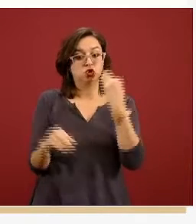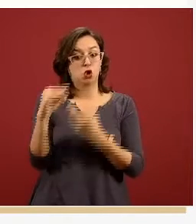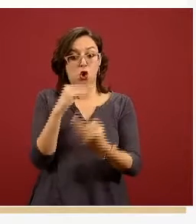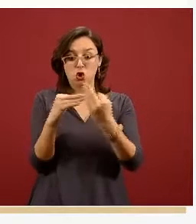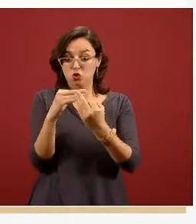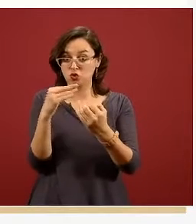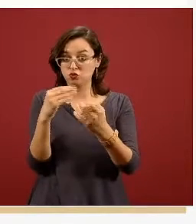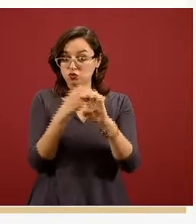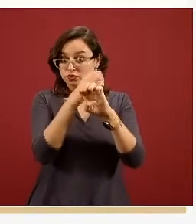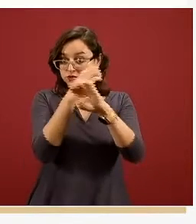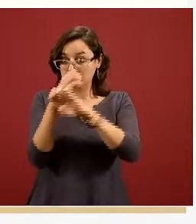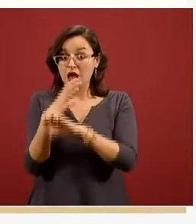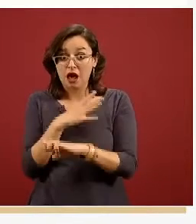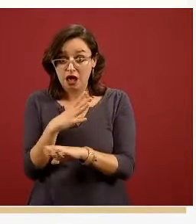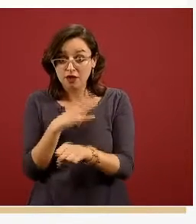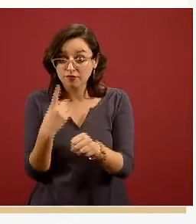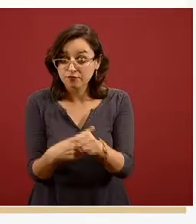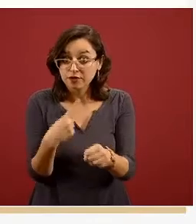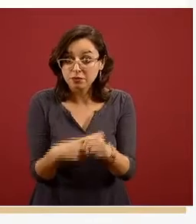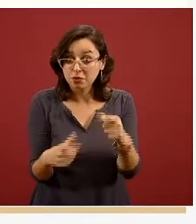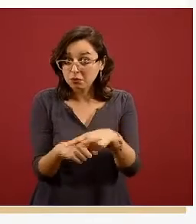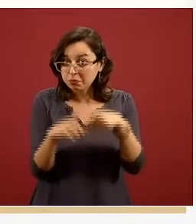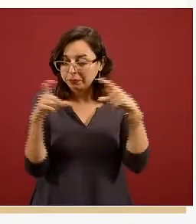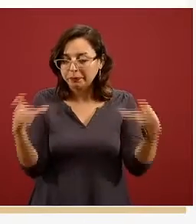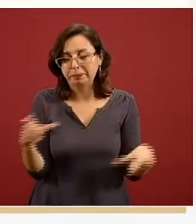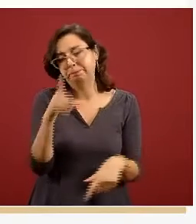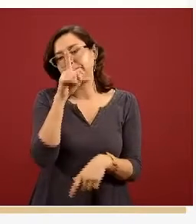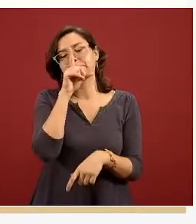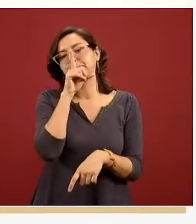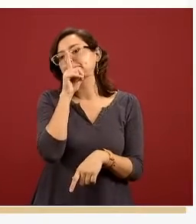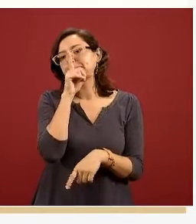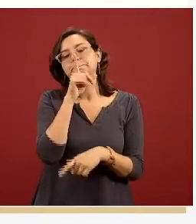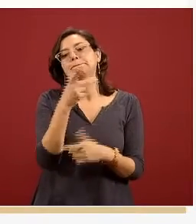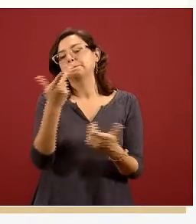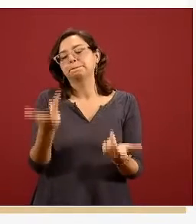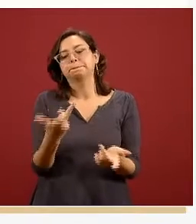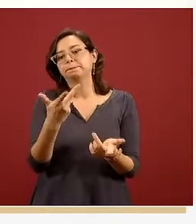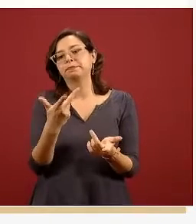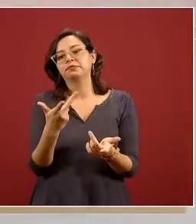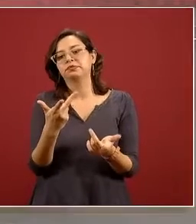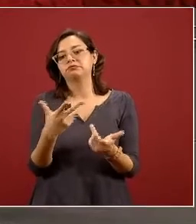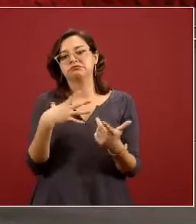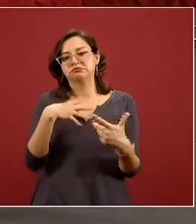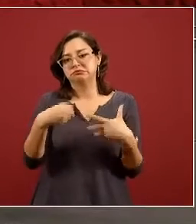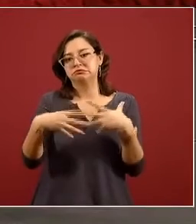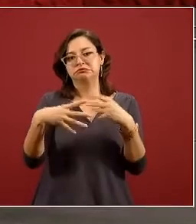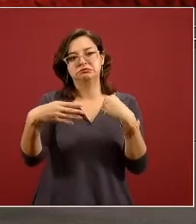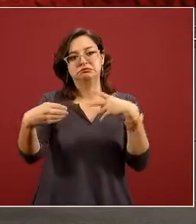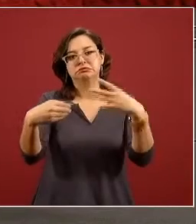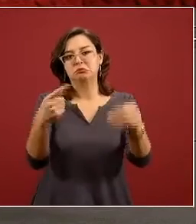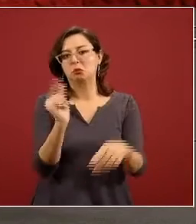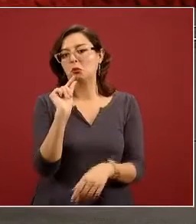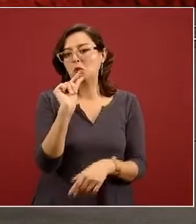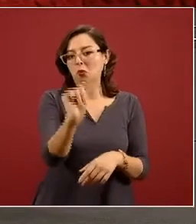entidades están en un incremento importante o en una fase de subida epidémica. Entonces, a nivel nacional es